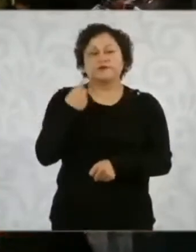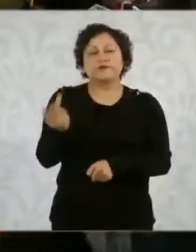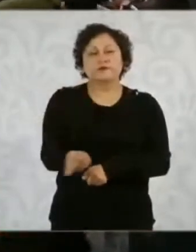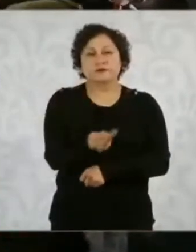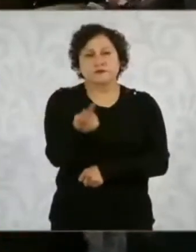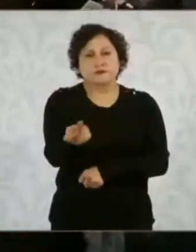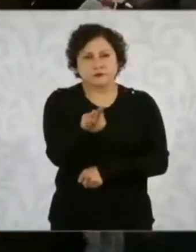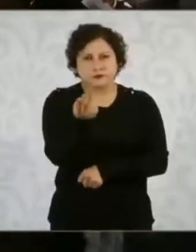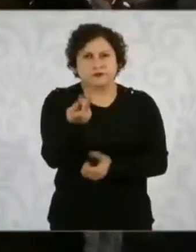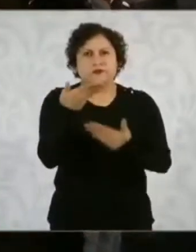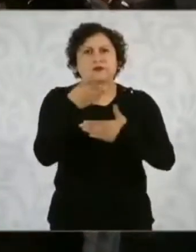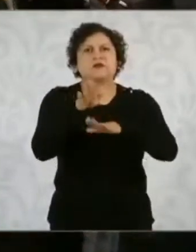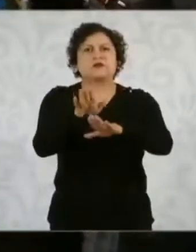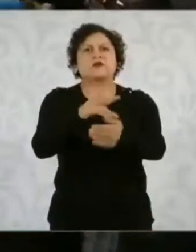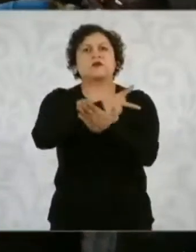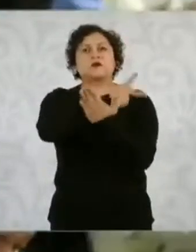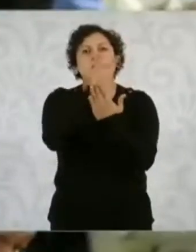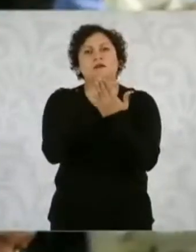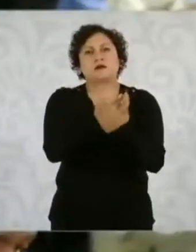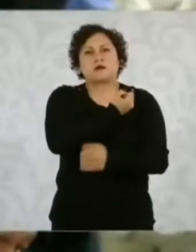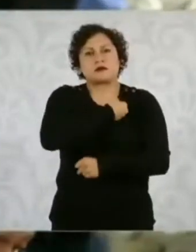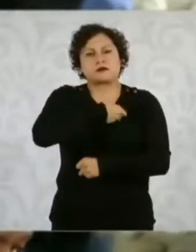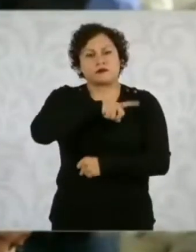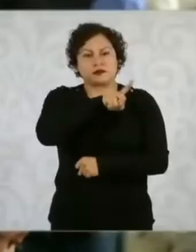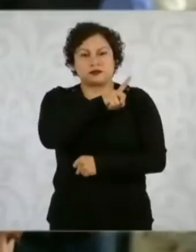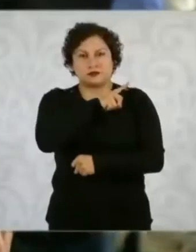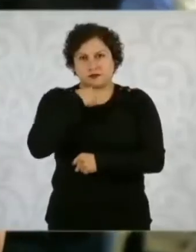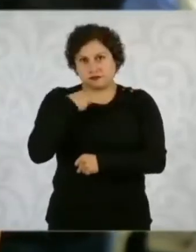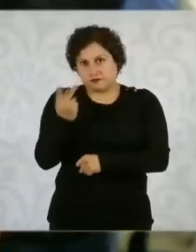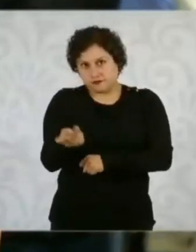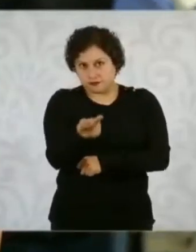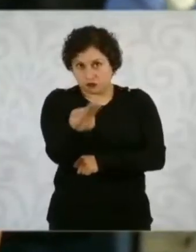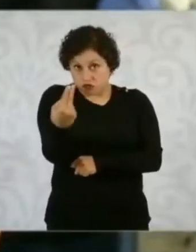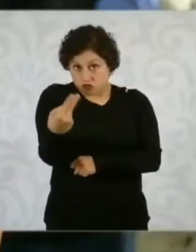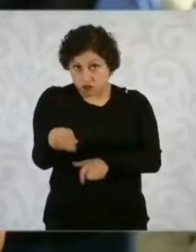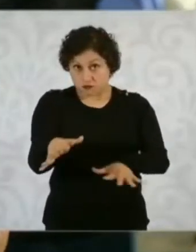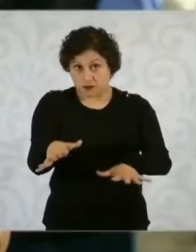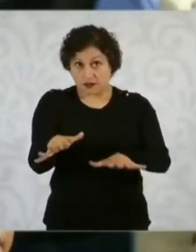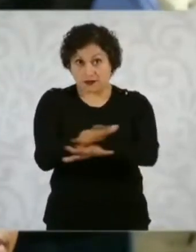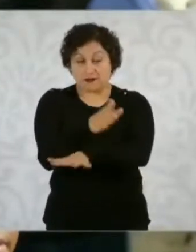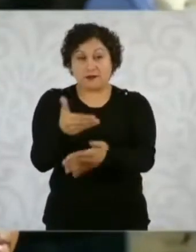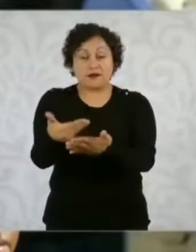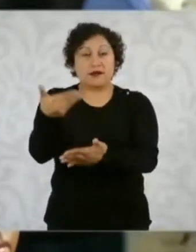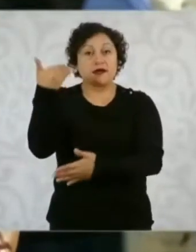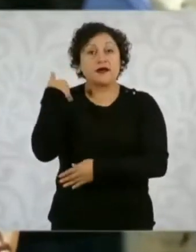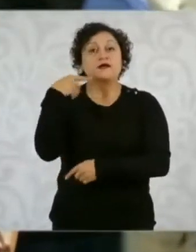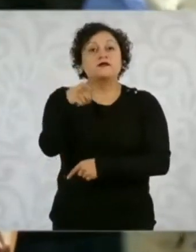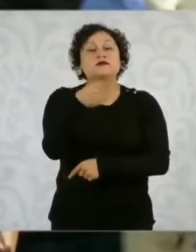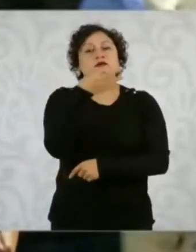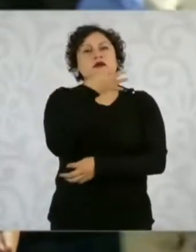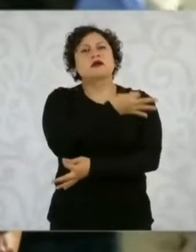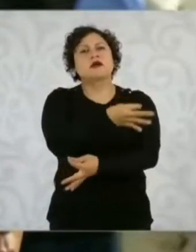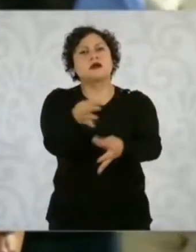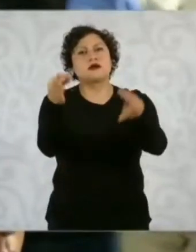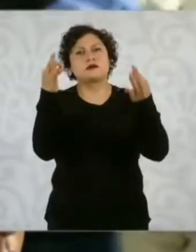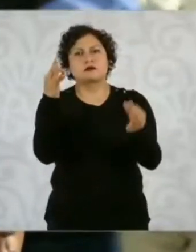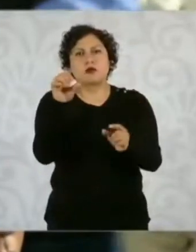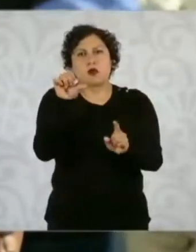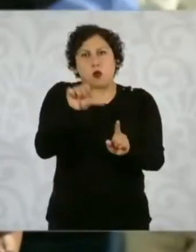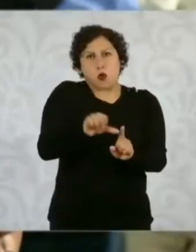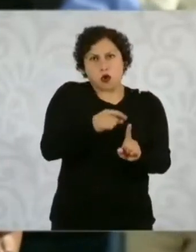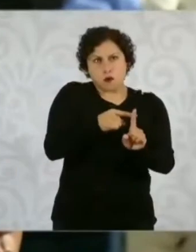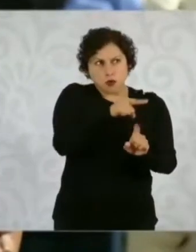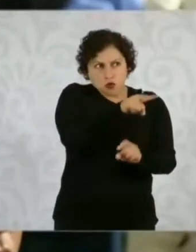de salud. Preguntarle si cambió de nombre. Había mencionado antes que iba a ser hoy por ustedes, mañana